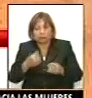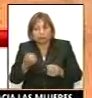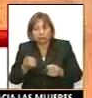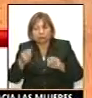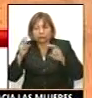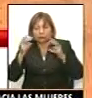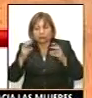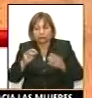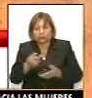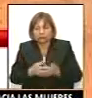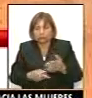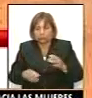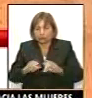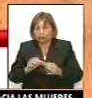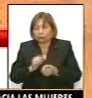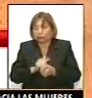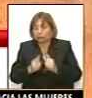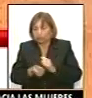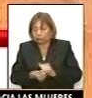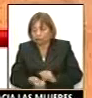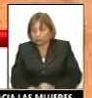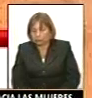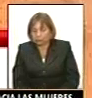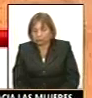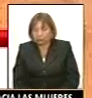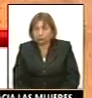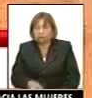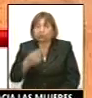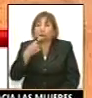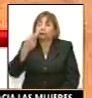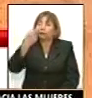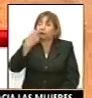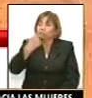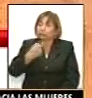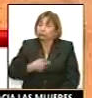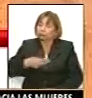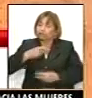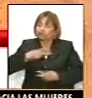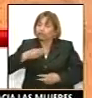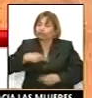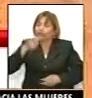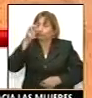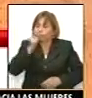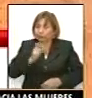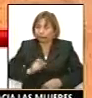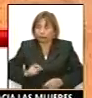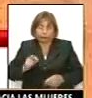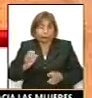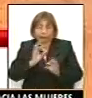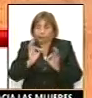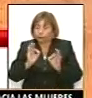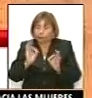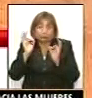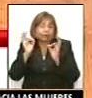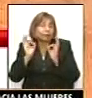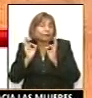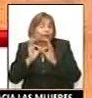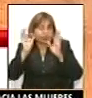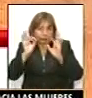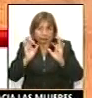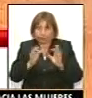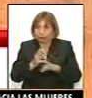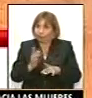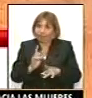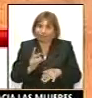temas o en otros campos. Como somos seres humanos, tampoco no somos infalibles, pero no somos perfectos,